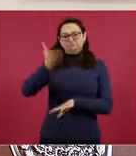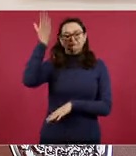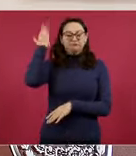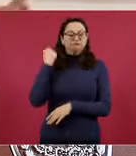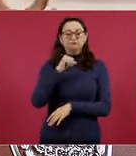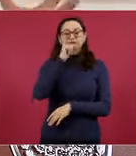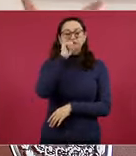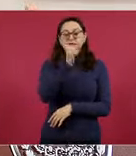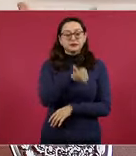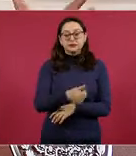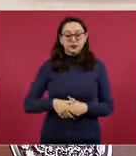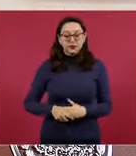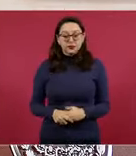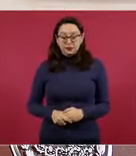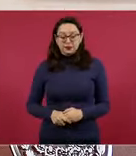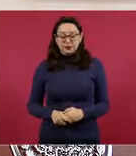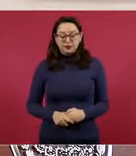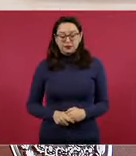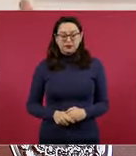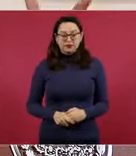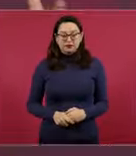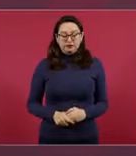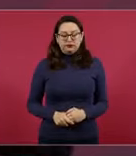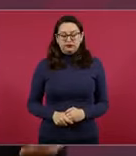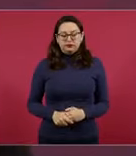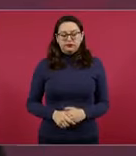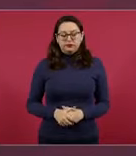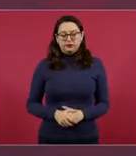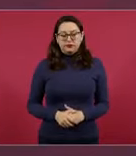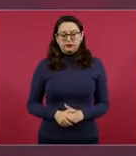Imagínense lo que sucedió luego de